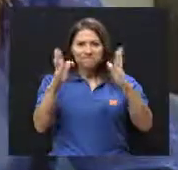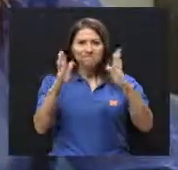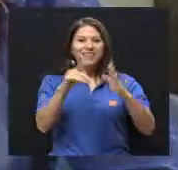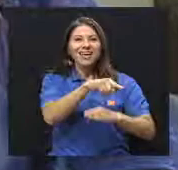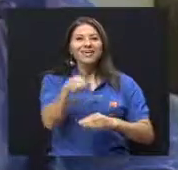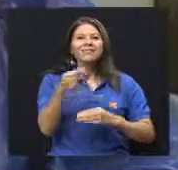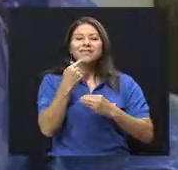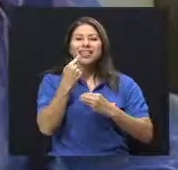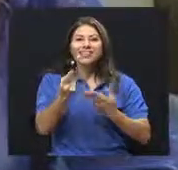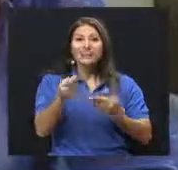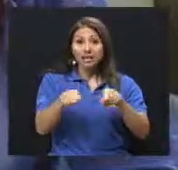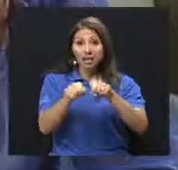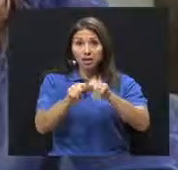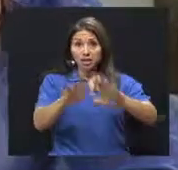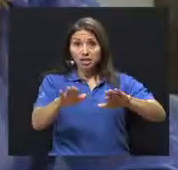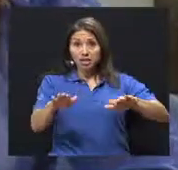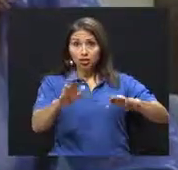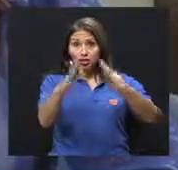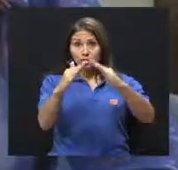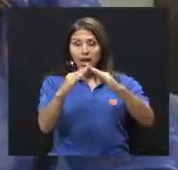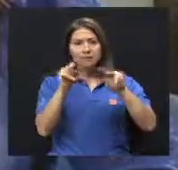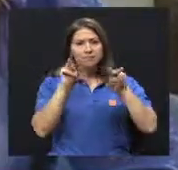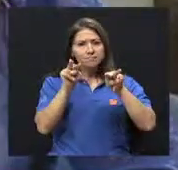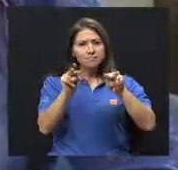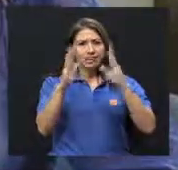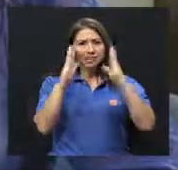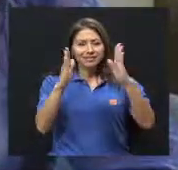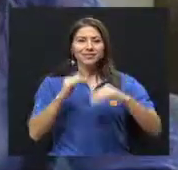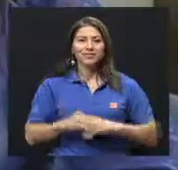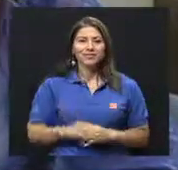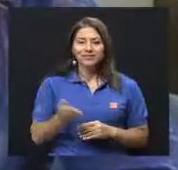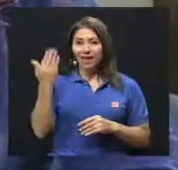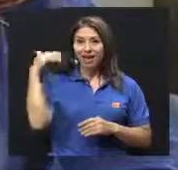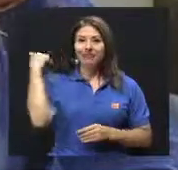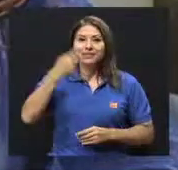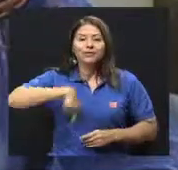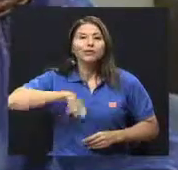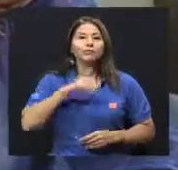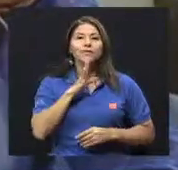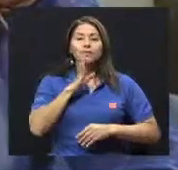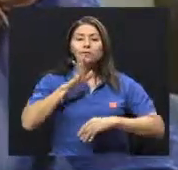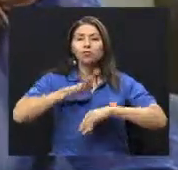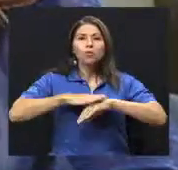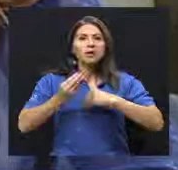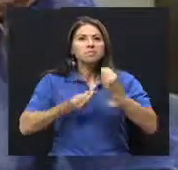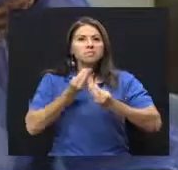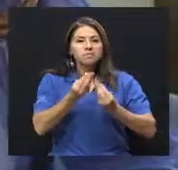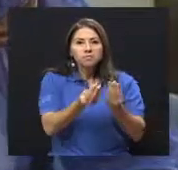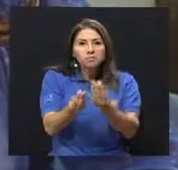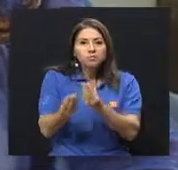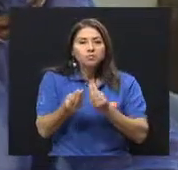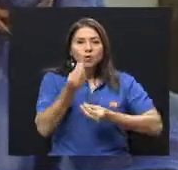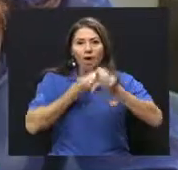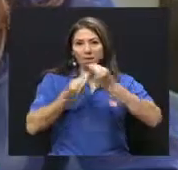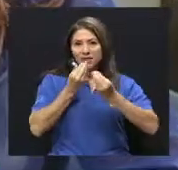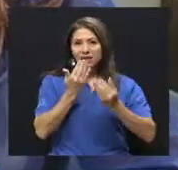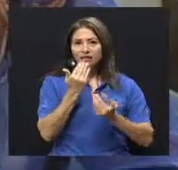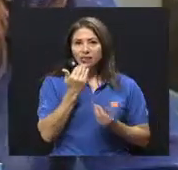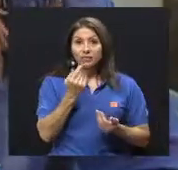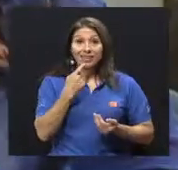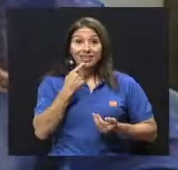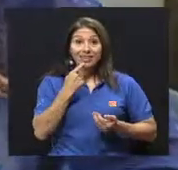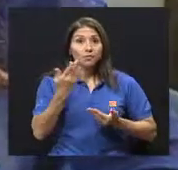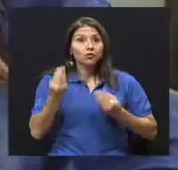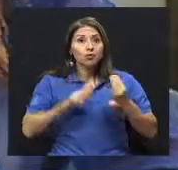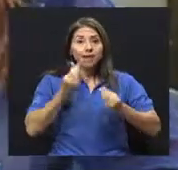a lo que tienen que decirnos ellos y los niños y niñas que están en su casa. Y es que en el segmento anterior estábamos hablando de la alimentación, ¿verdad? Dijimos que